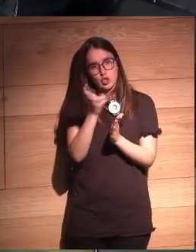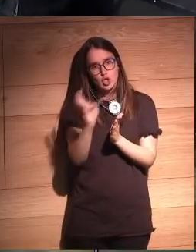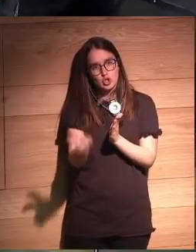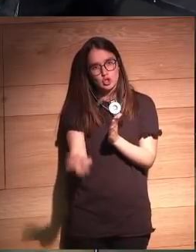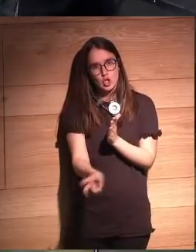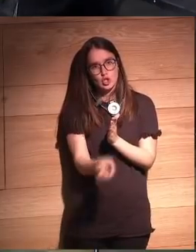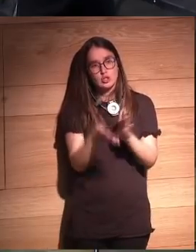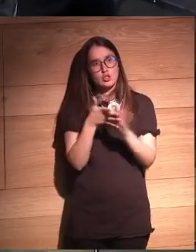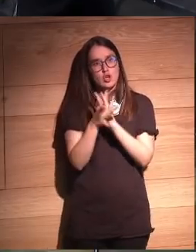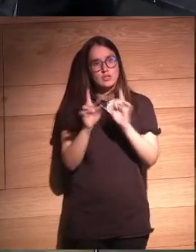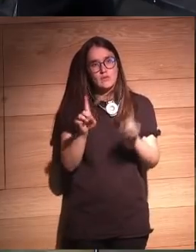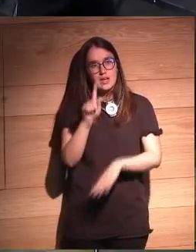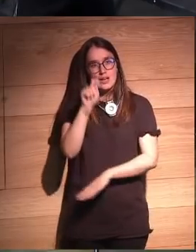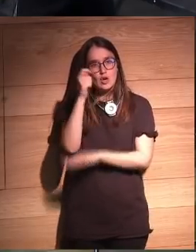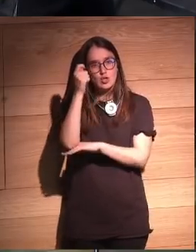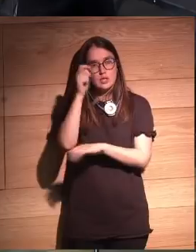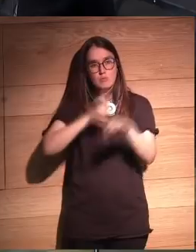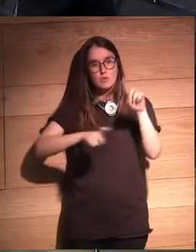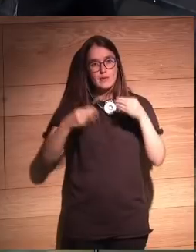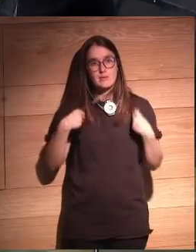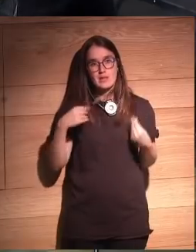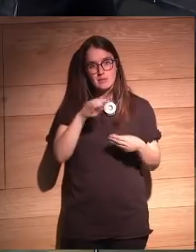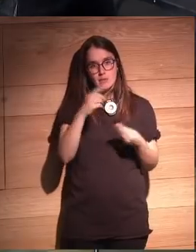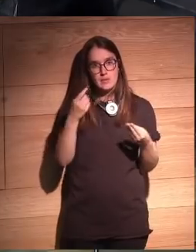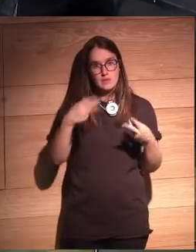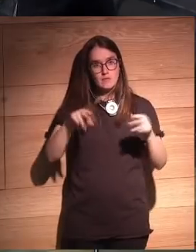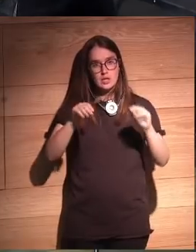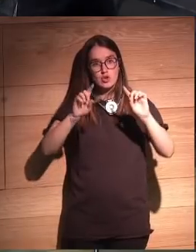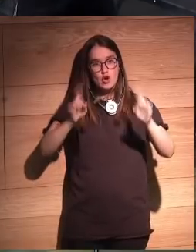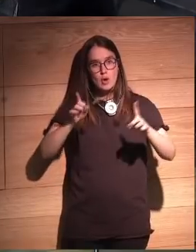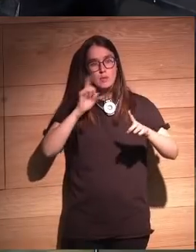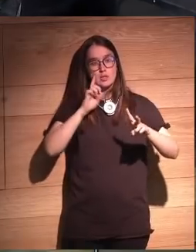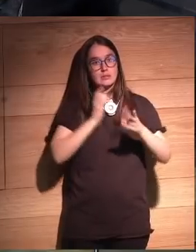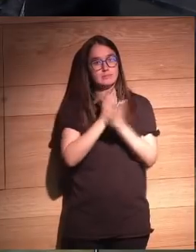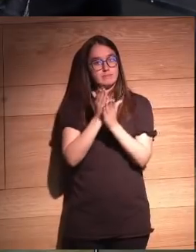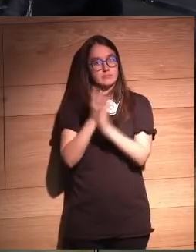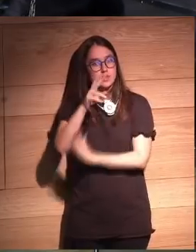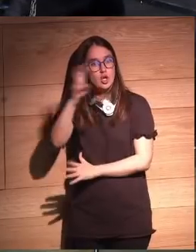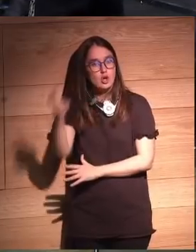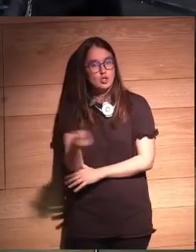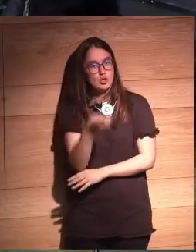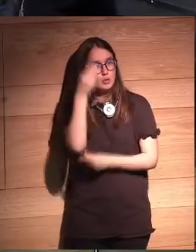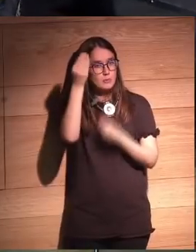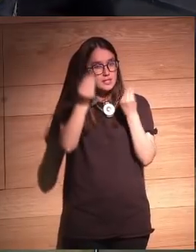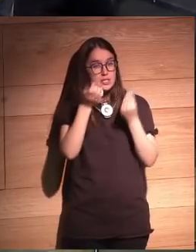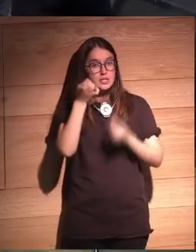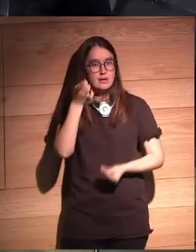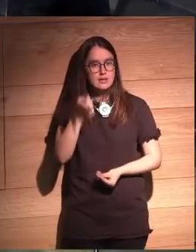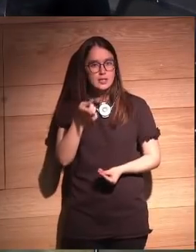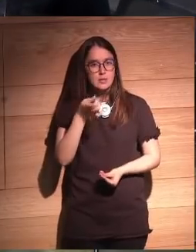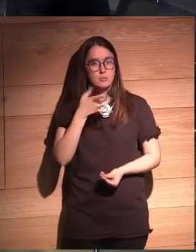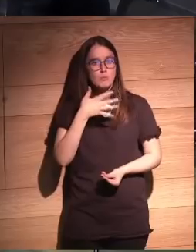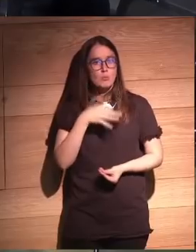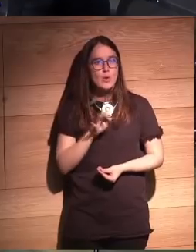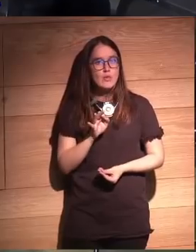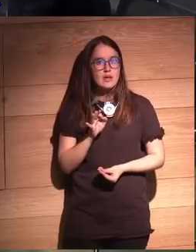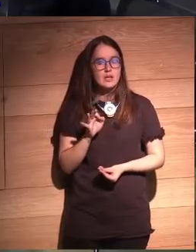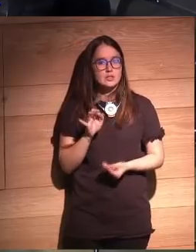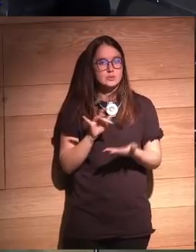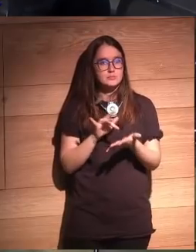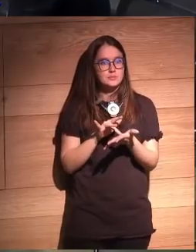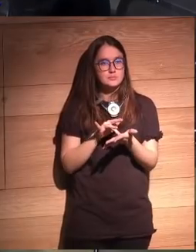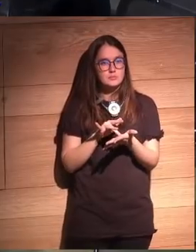esto no significa que hayan conseguido acabar con el problema de la vivienda, no, pero están explorando otras vías. Yo creo que aquí sí que probablemente